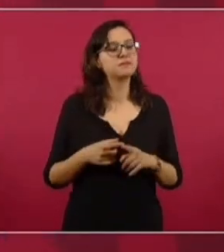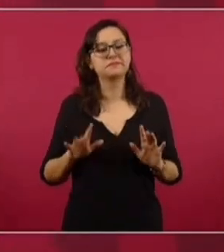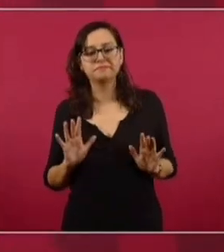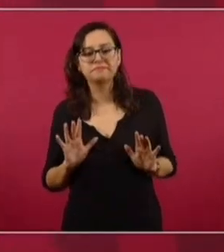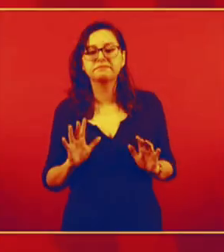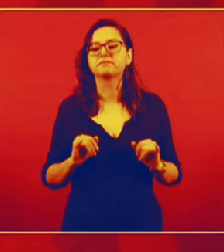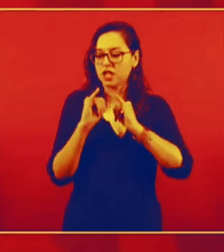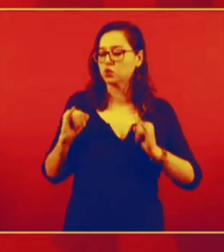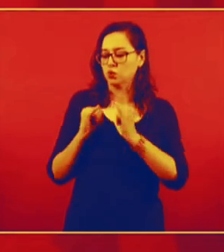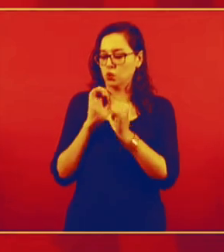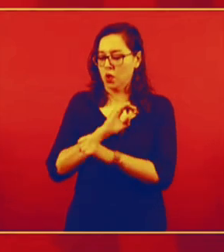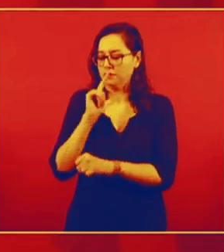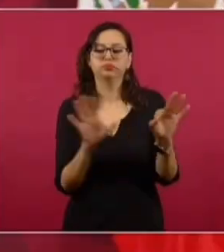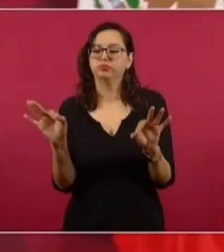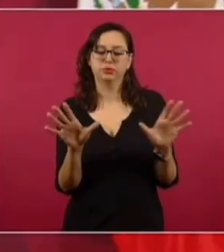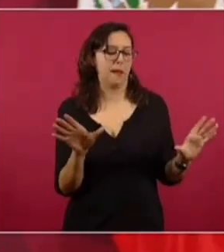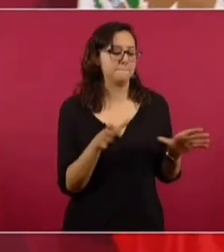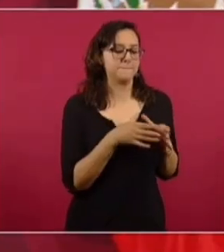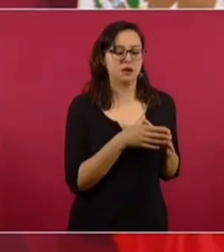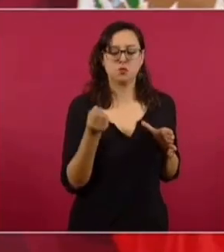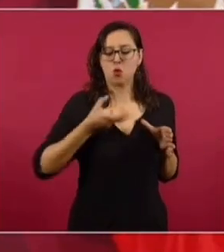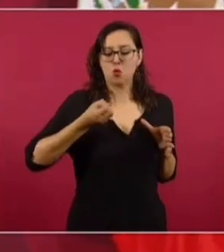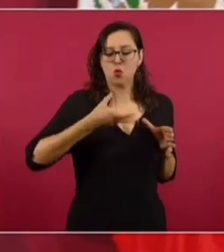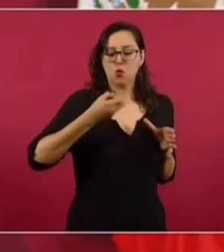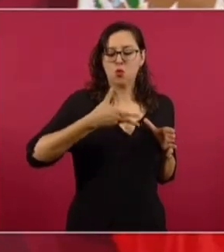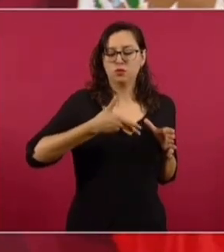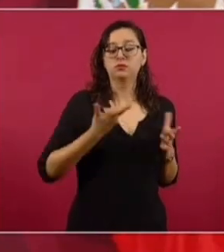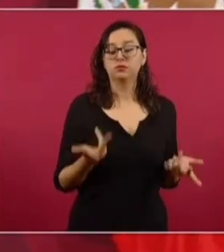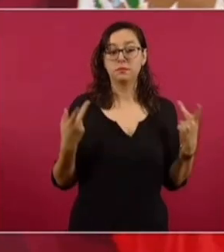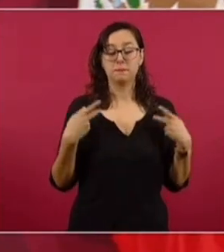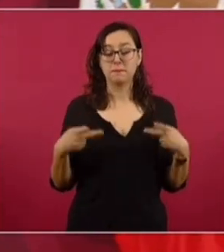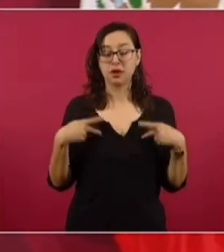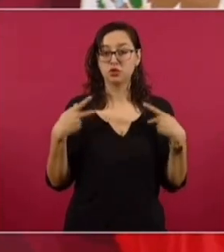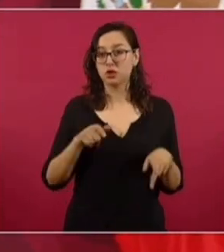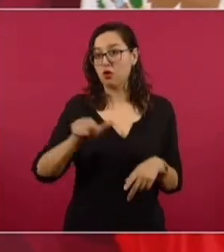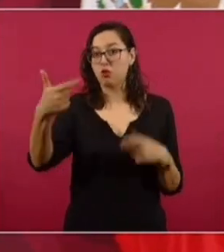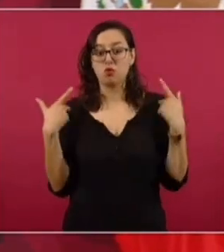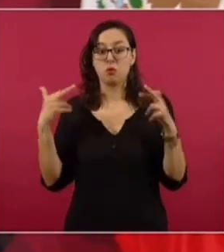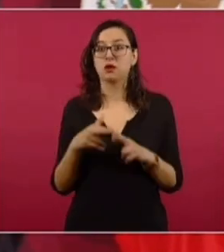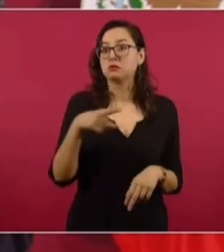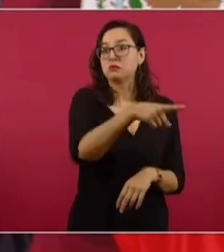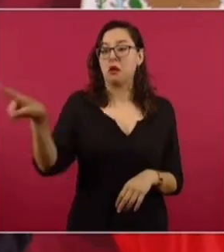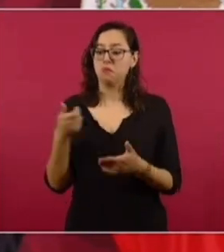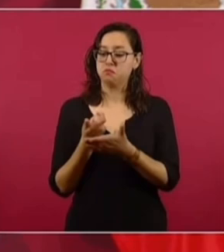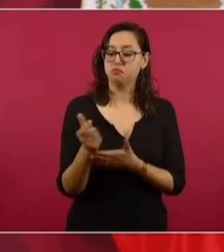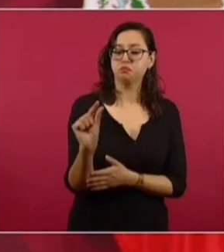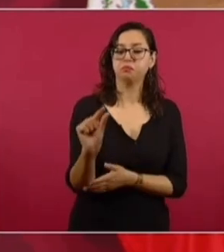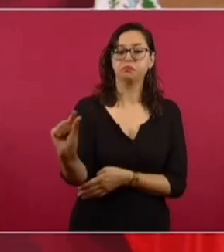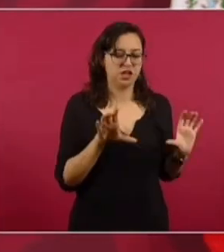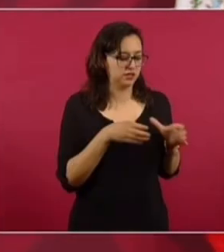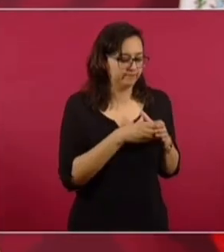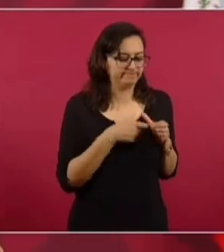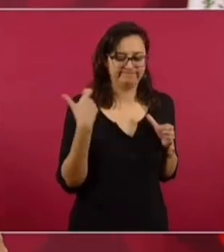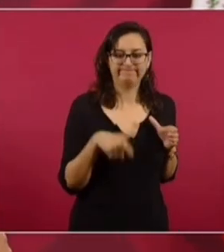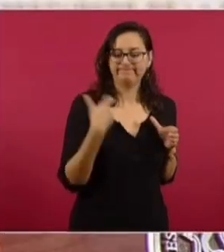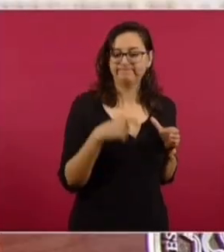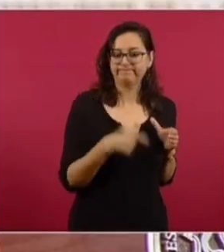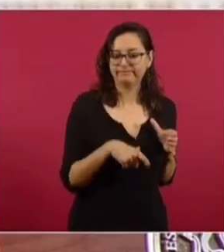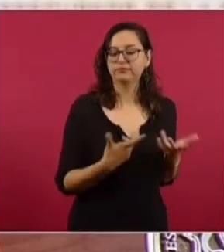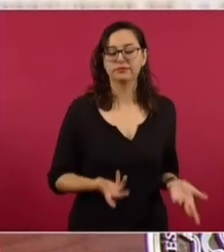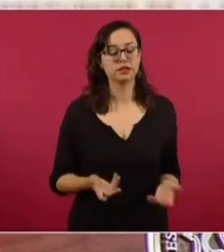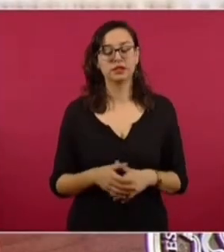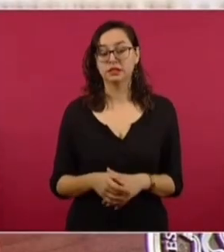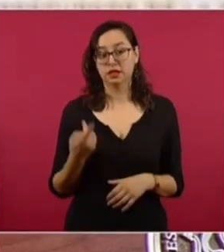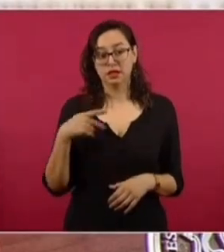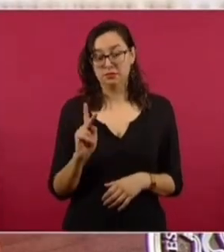fue creando una especie de burocracia dorada y los maestros de asignatura ganando muy poco. Pero eso